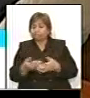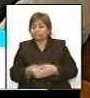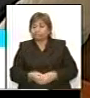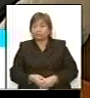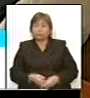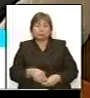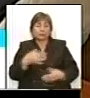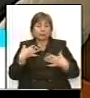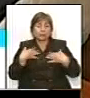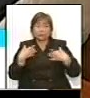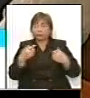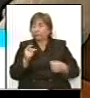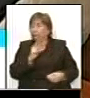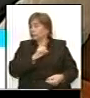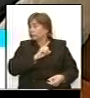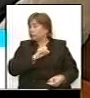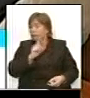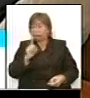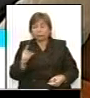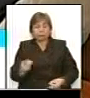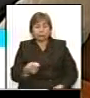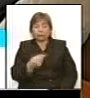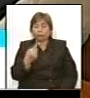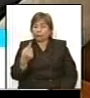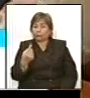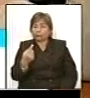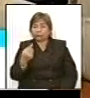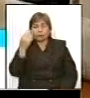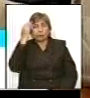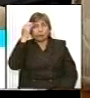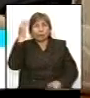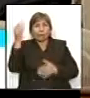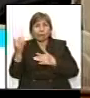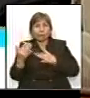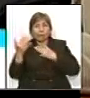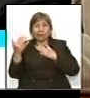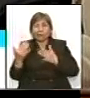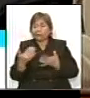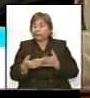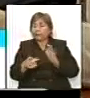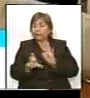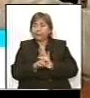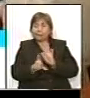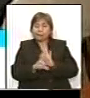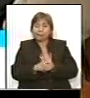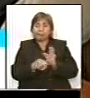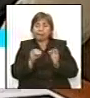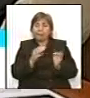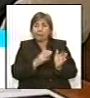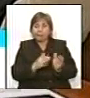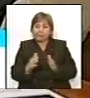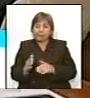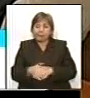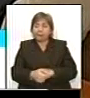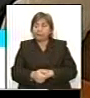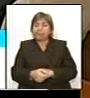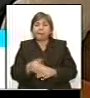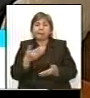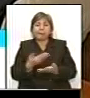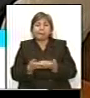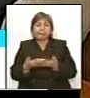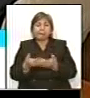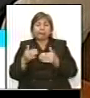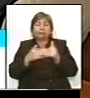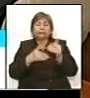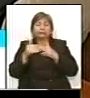nosotros en salud no solamente estamos esperanzados en el saneamiento físico legal de los establecimientos de salud que están en la reconstrucción con